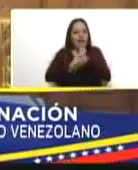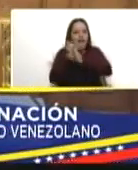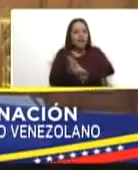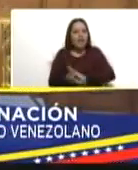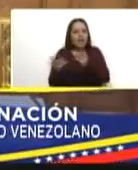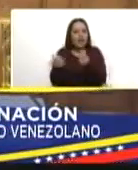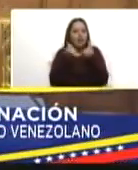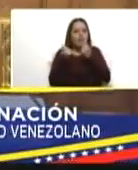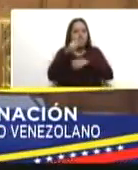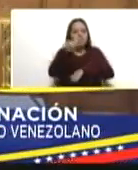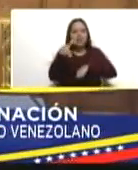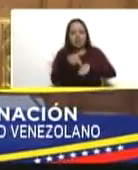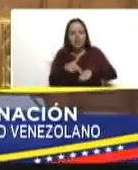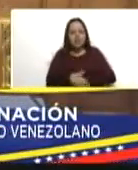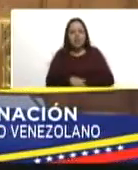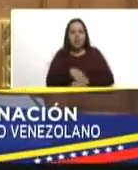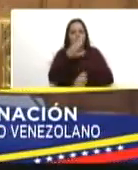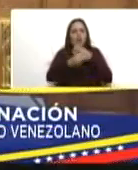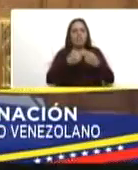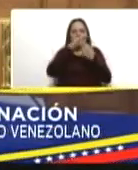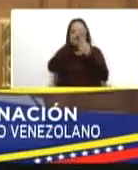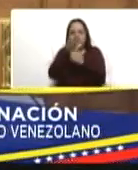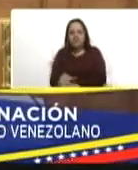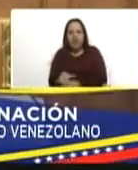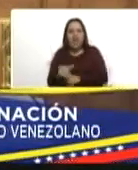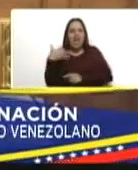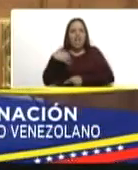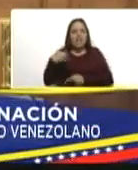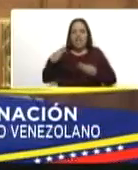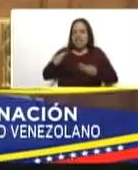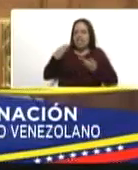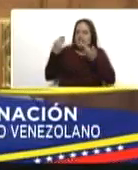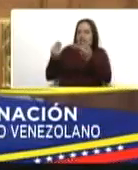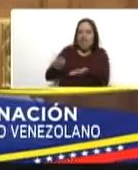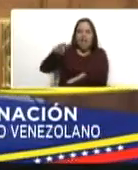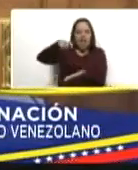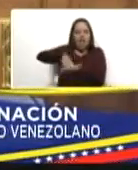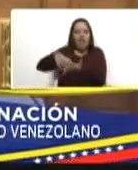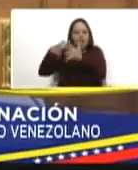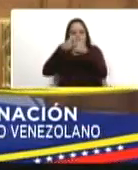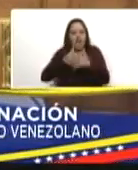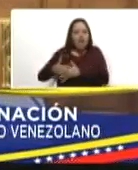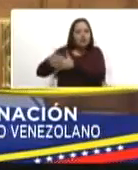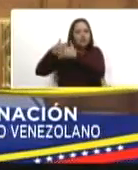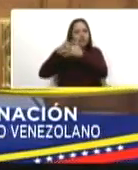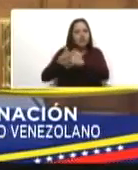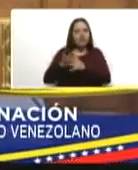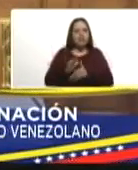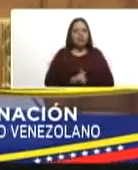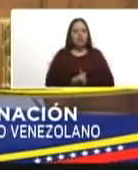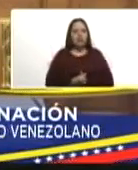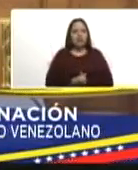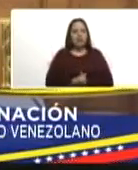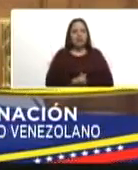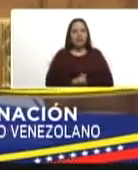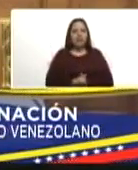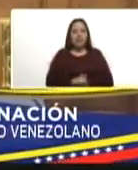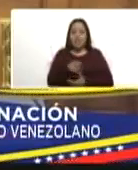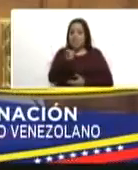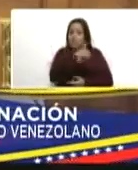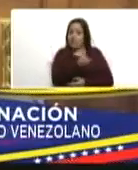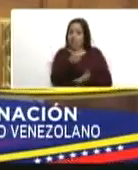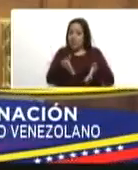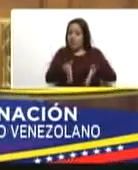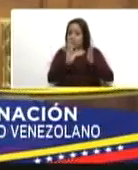nacional y para colonizar a la Argentina y entregarla de rodillas al imperialismo norteamericano ese no es el camino